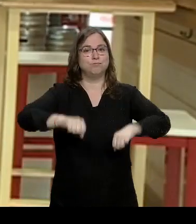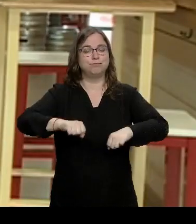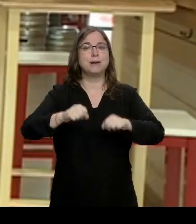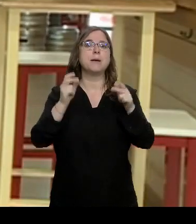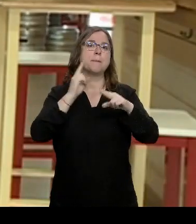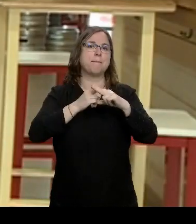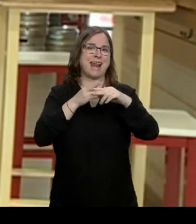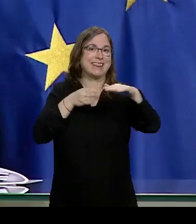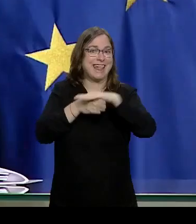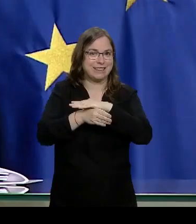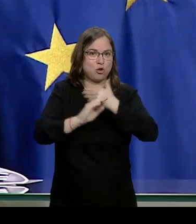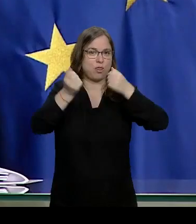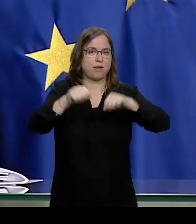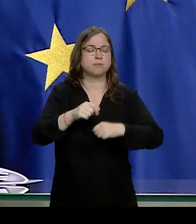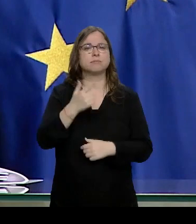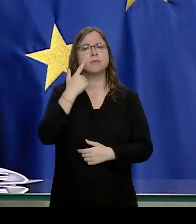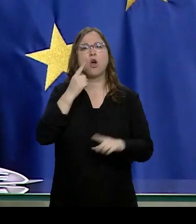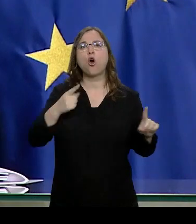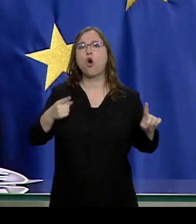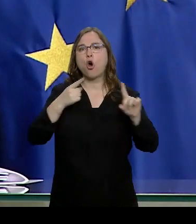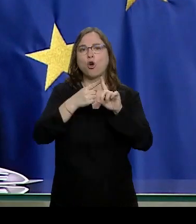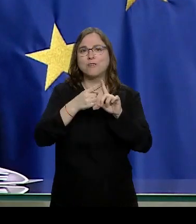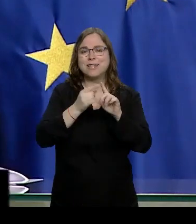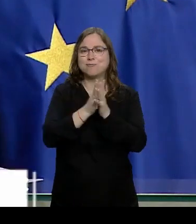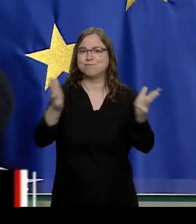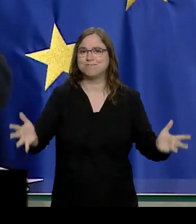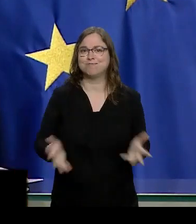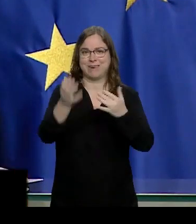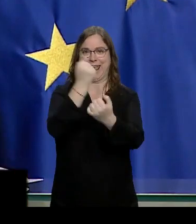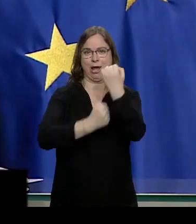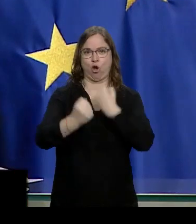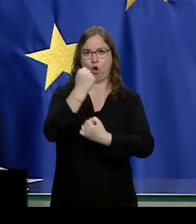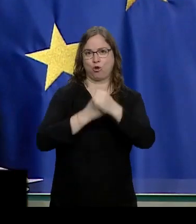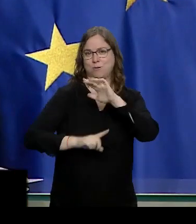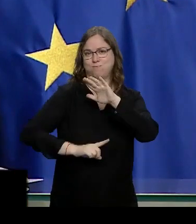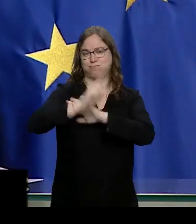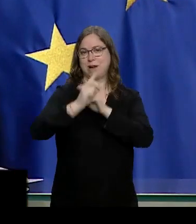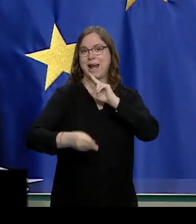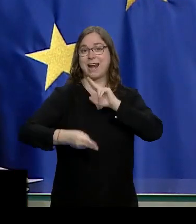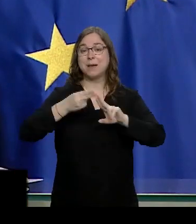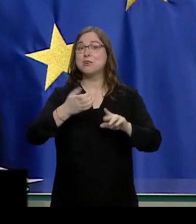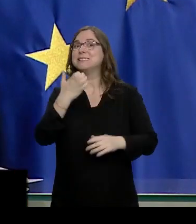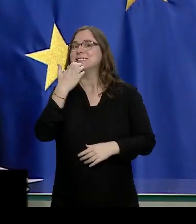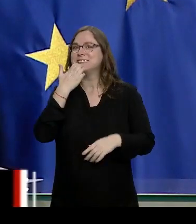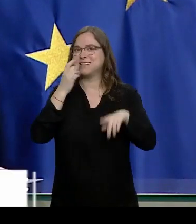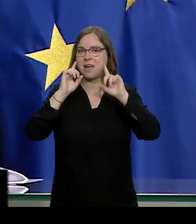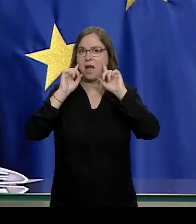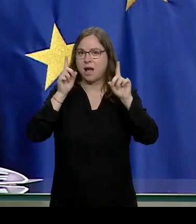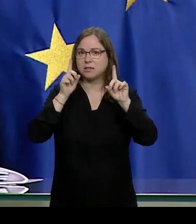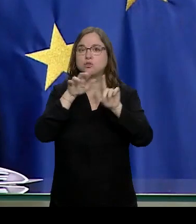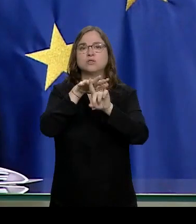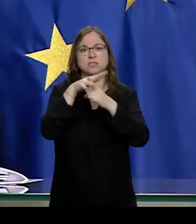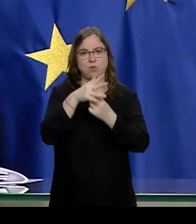hostelería. Con este objetivo, intentar reactivar la economía en la medida de lo posible, lo más rápidamente posible, si vemos que la